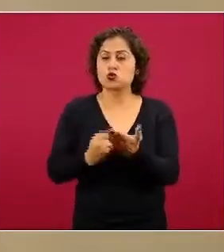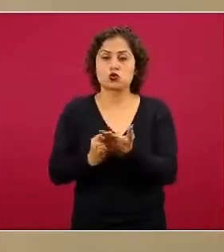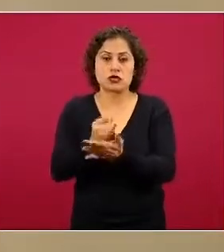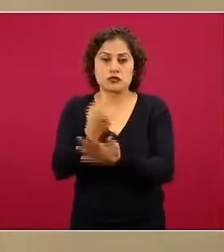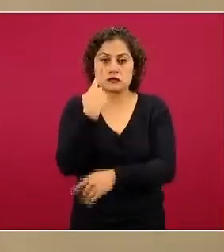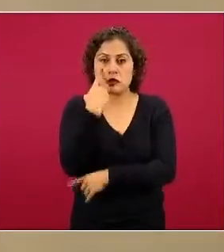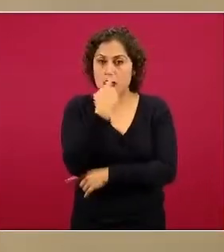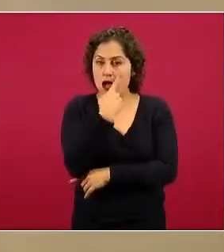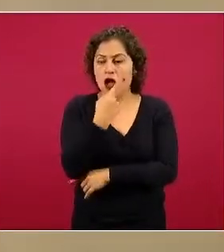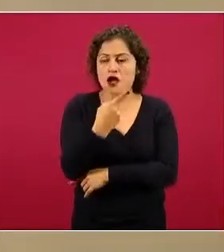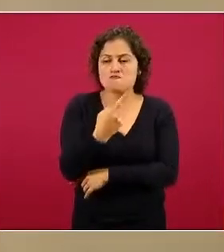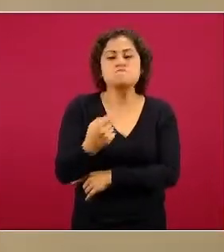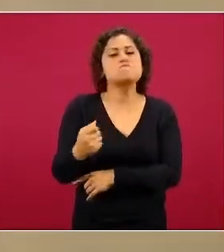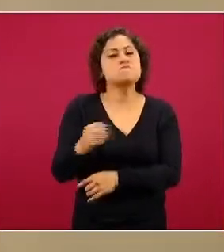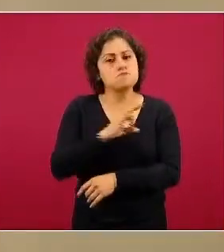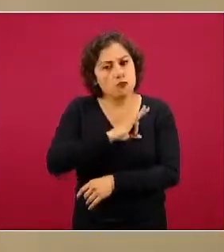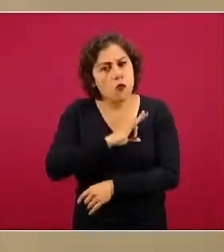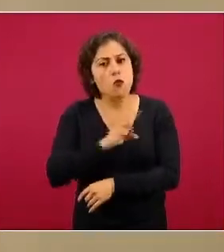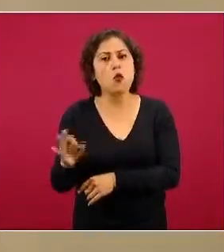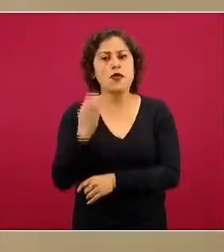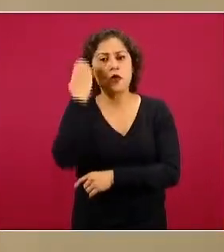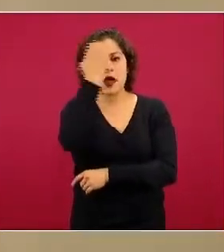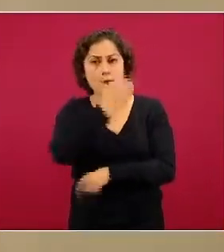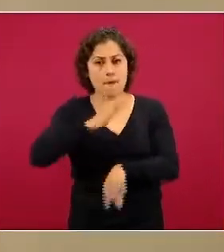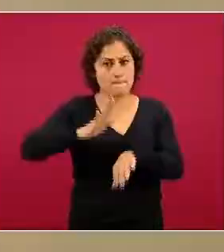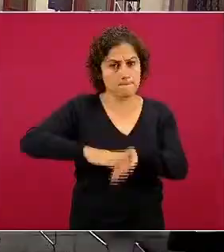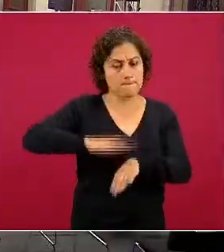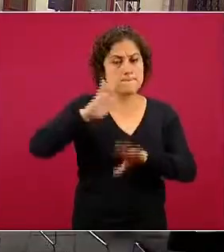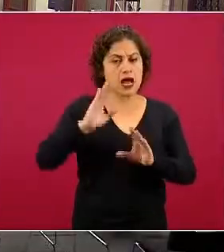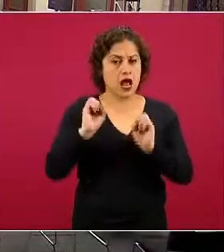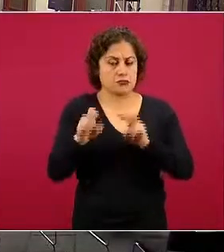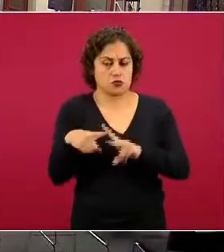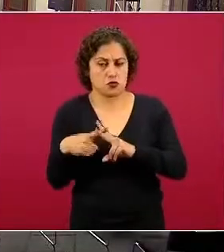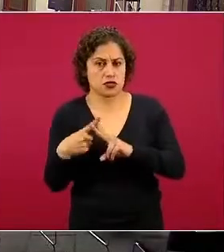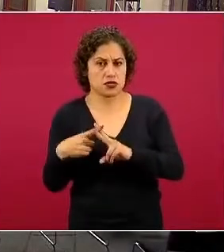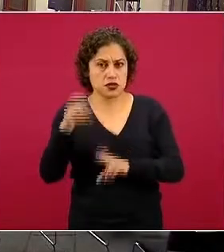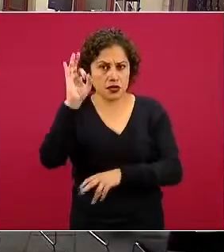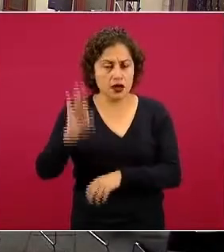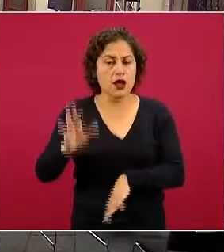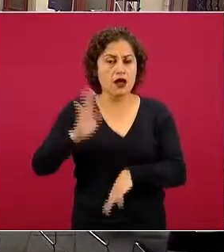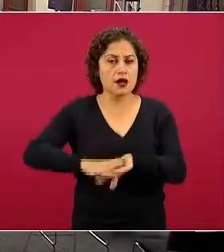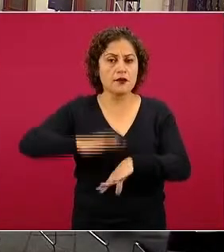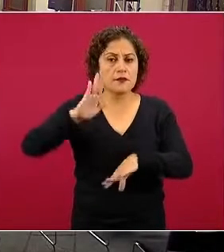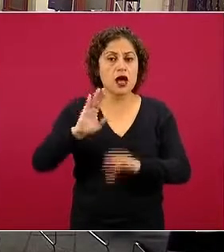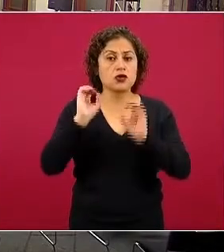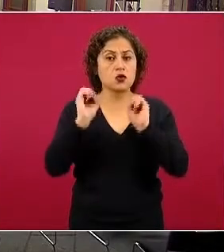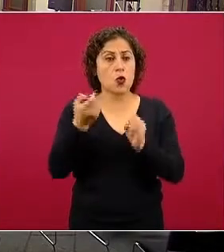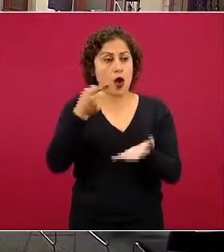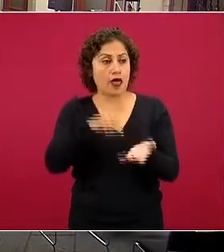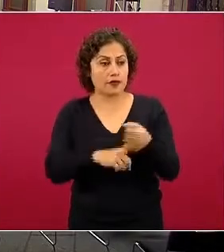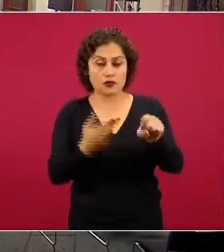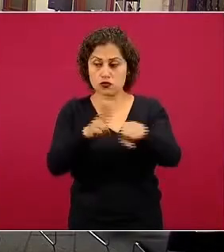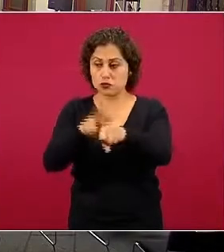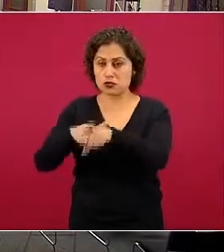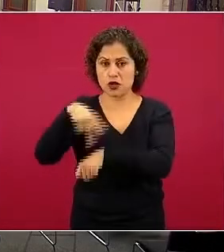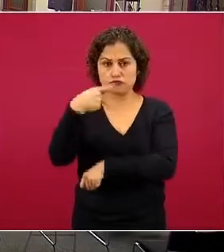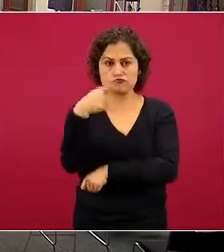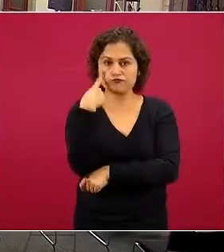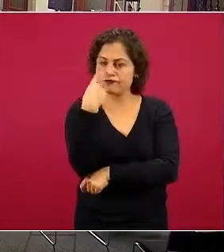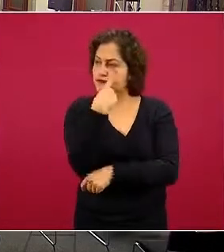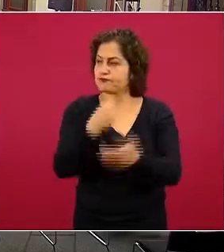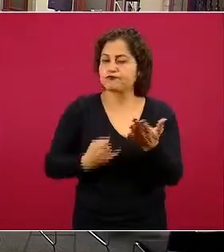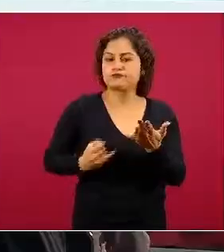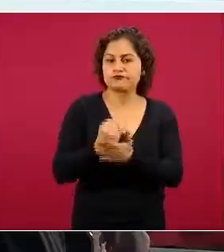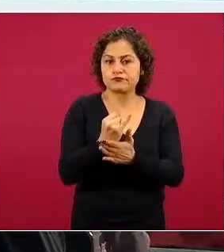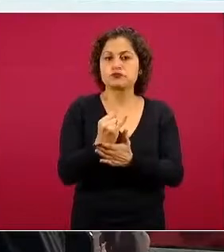situación que los servicios locales de salud decidieran, se puede incrementar este